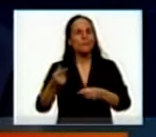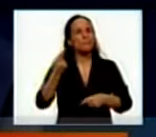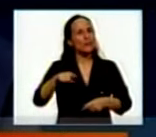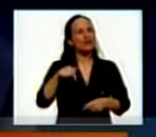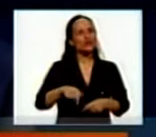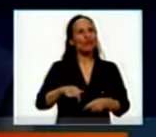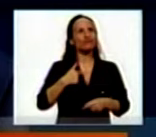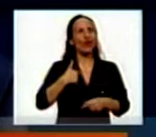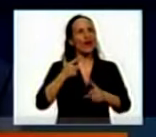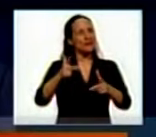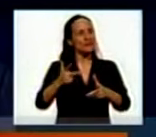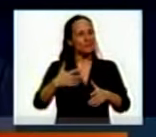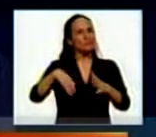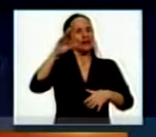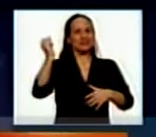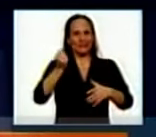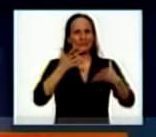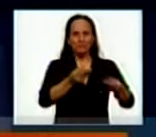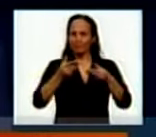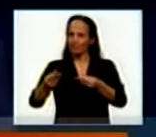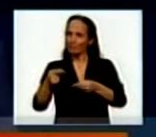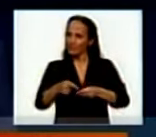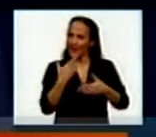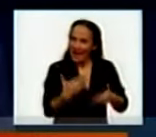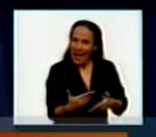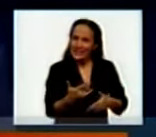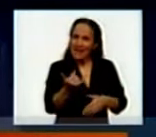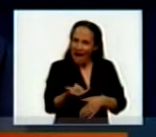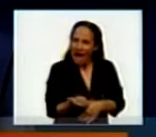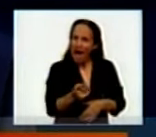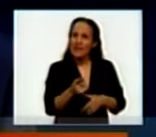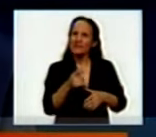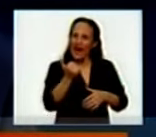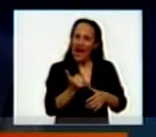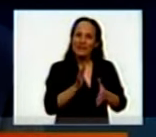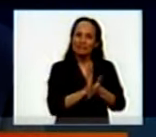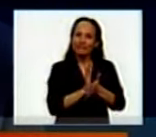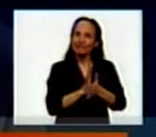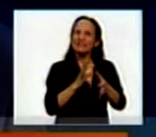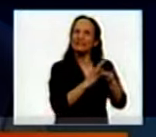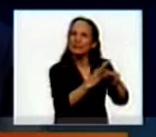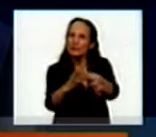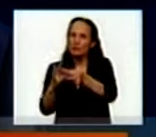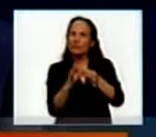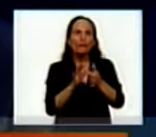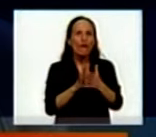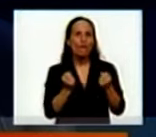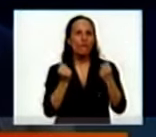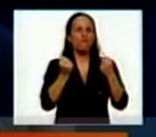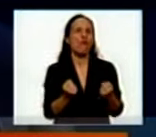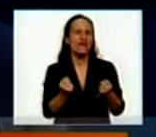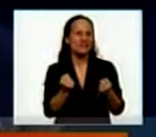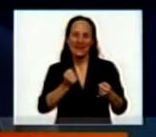que consolida, es lo que permite que se amalgame todo con algo que es una fuerza imparable, que es